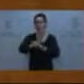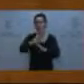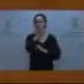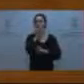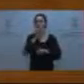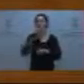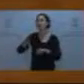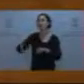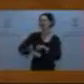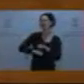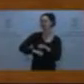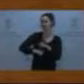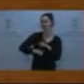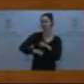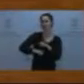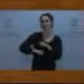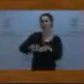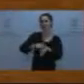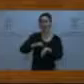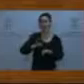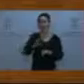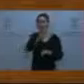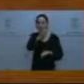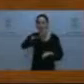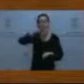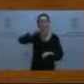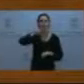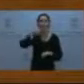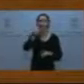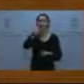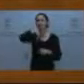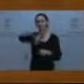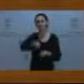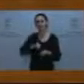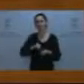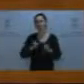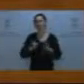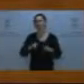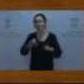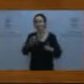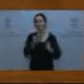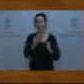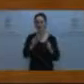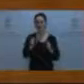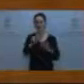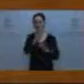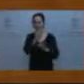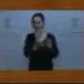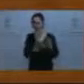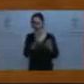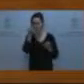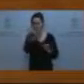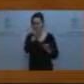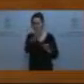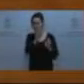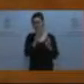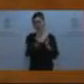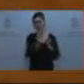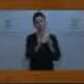este era un caso excepcional, reconocía que había sembrado las dudas y el malestar en este